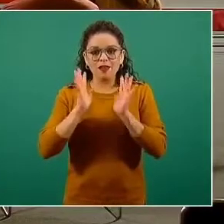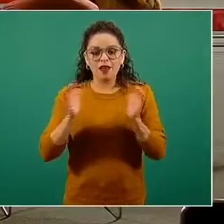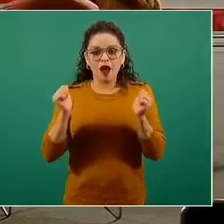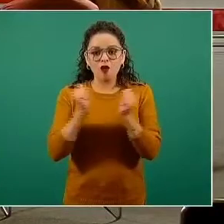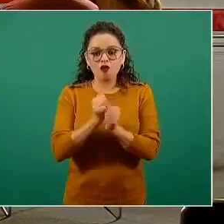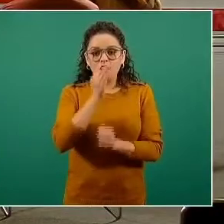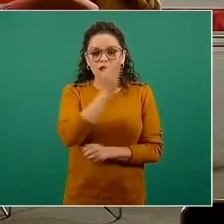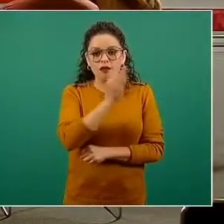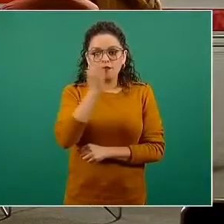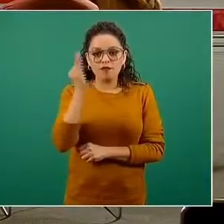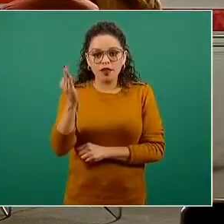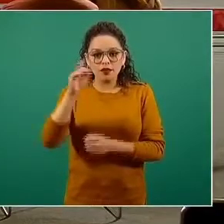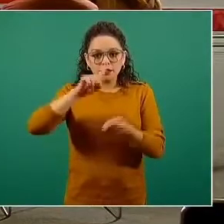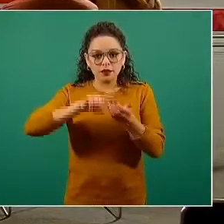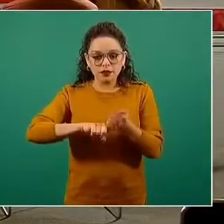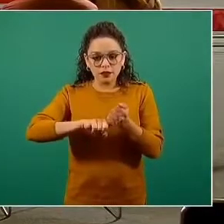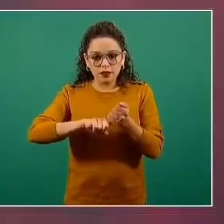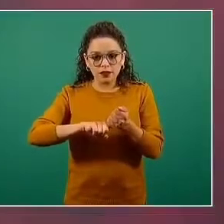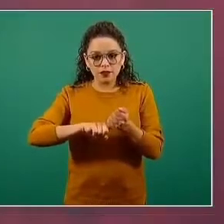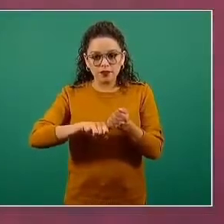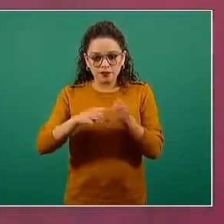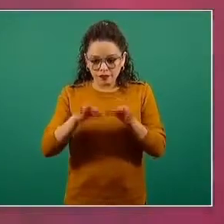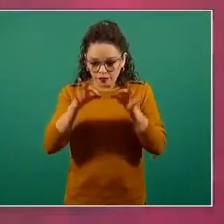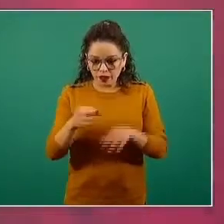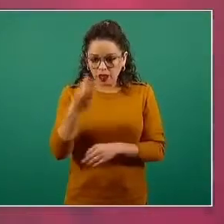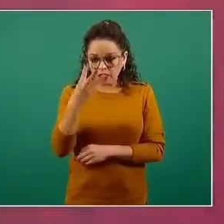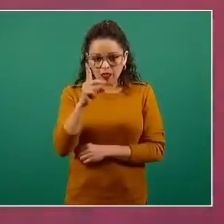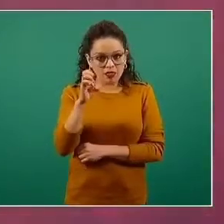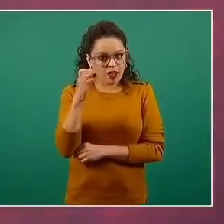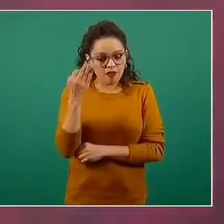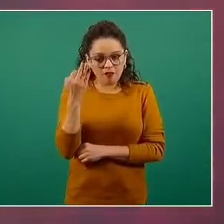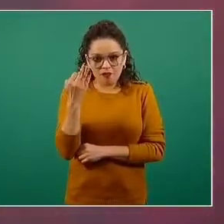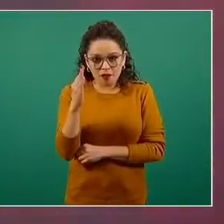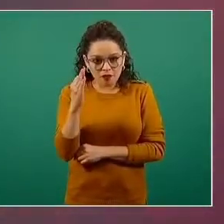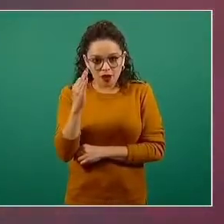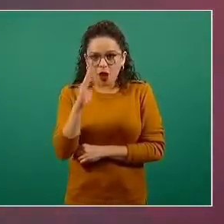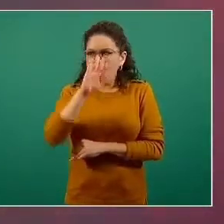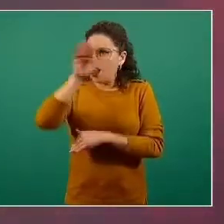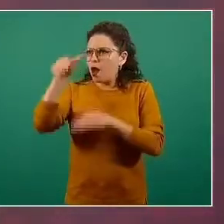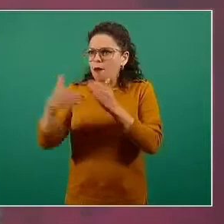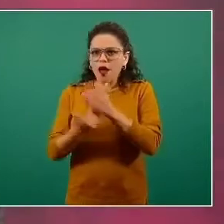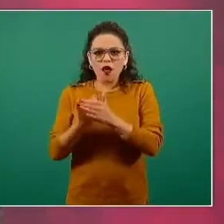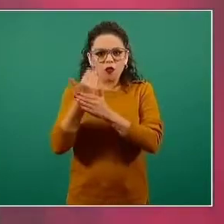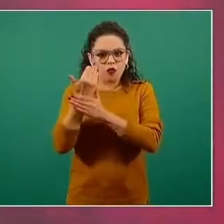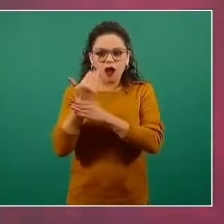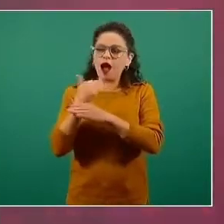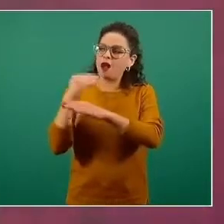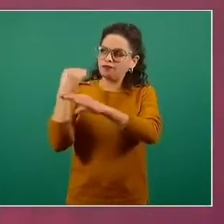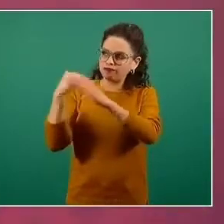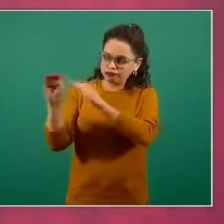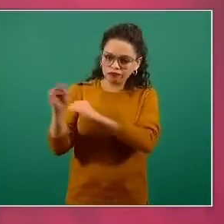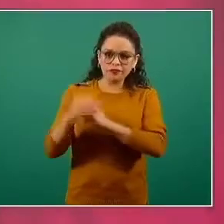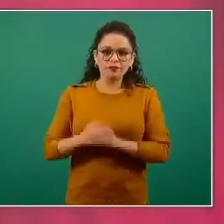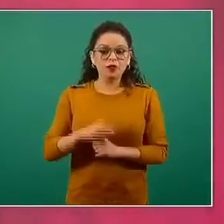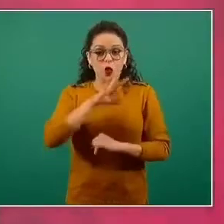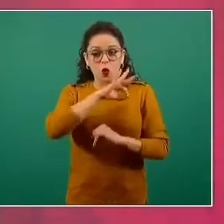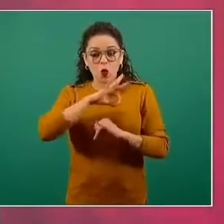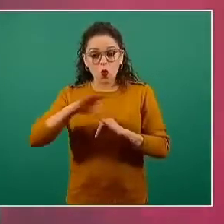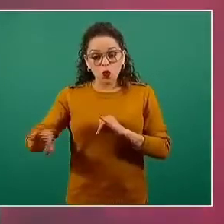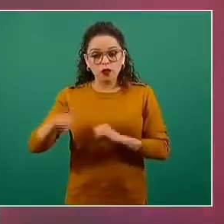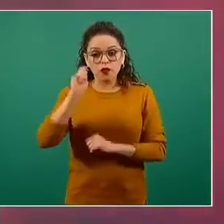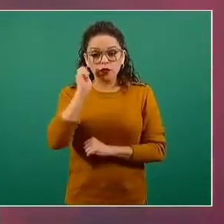fecha de 3 de febrero. Se mandó en horas de la madrugada. Y todavía hubo una última ronda